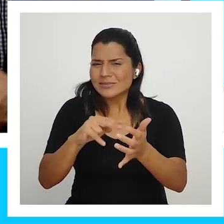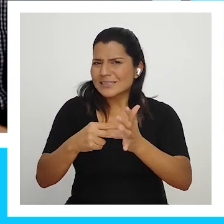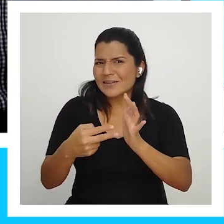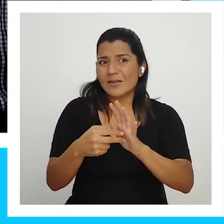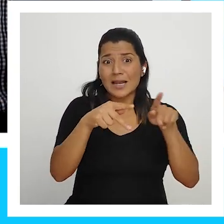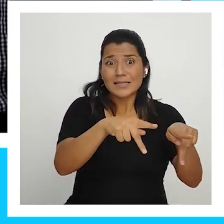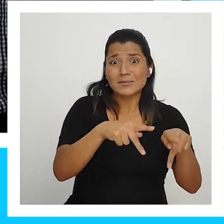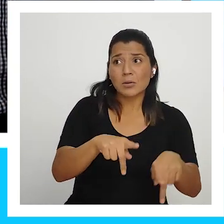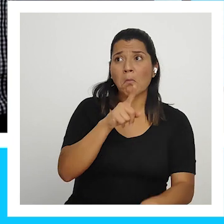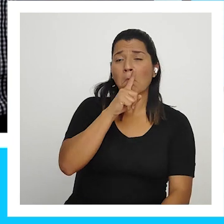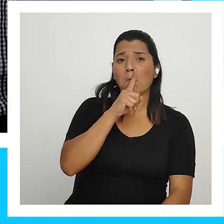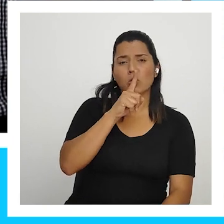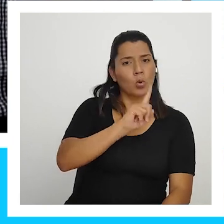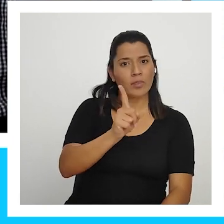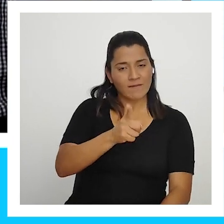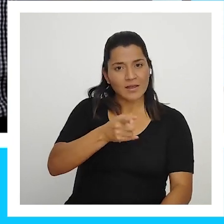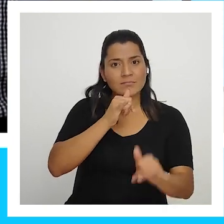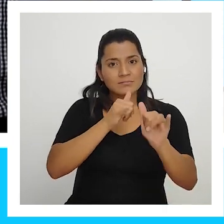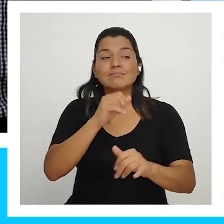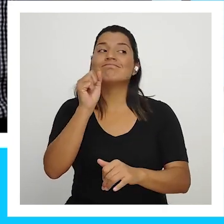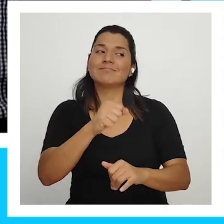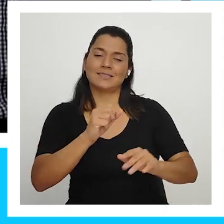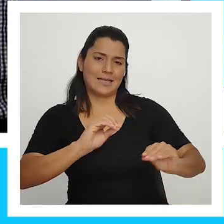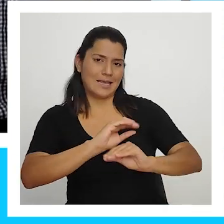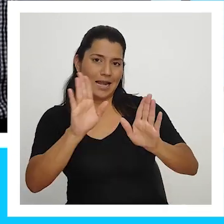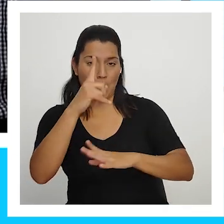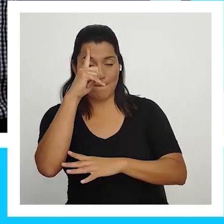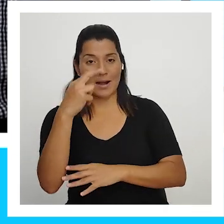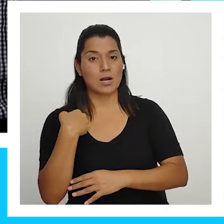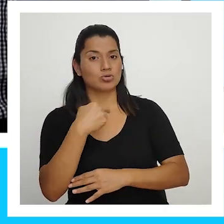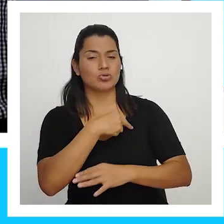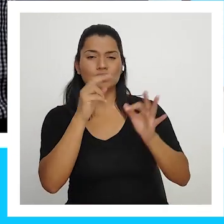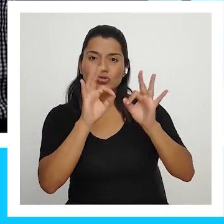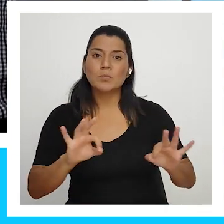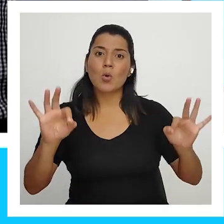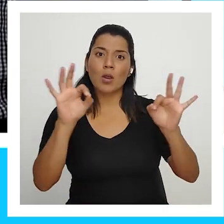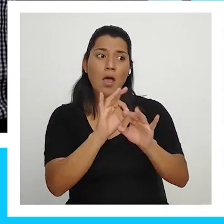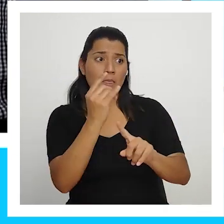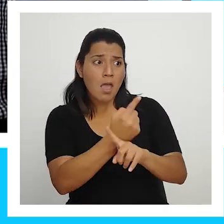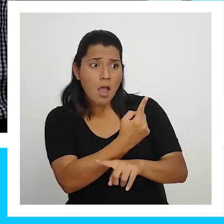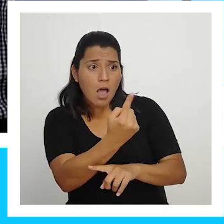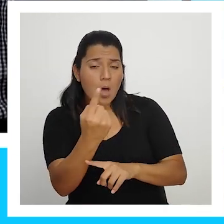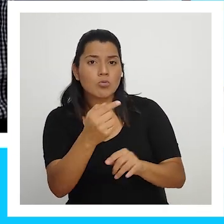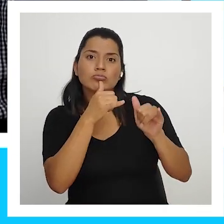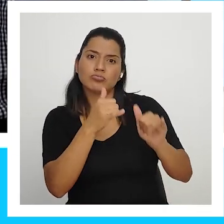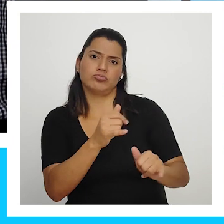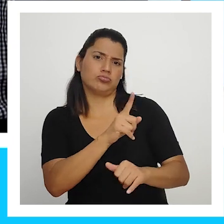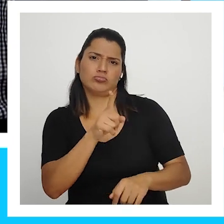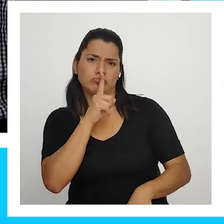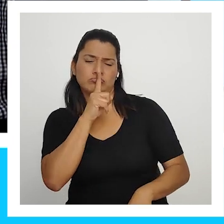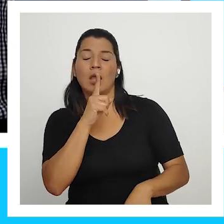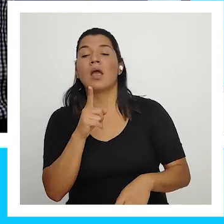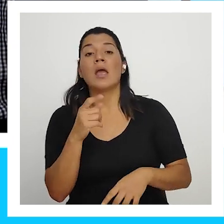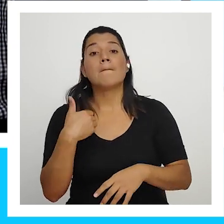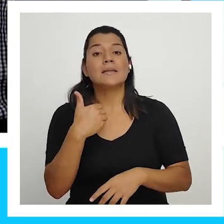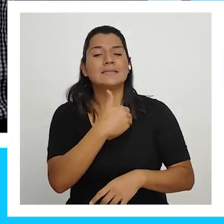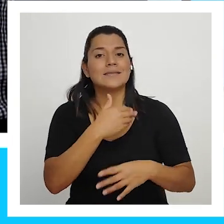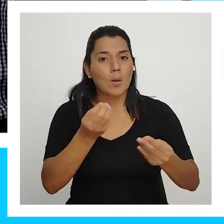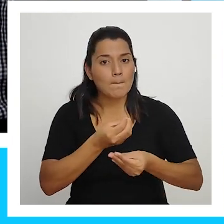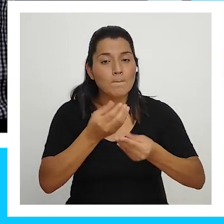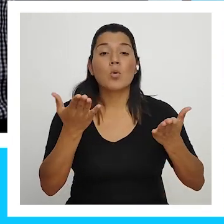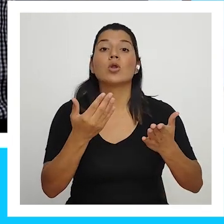tema muy importante, que es que también la persona ofendida debe interponer la denuncia, porque si hablamos de que la Embajada de Estados Unidos dice que ellos han detectado